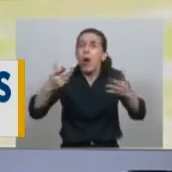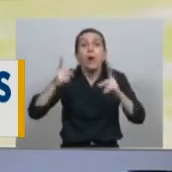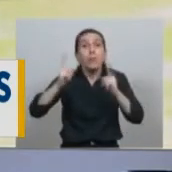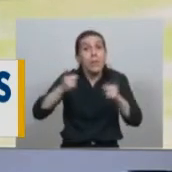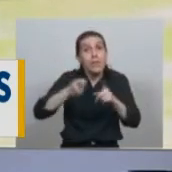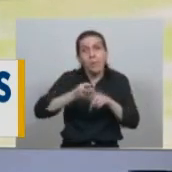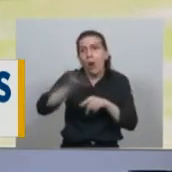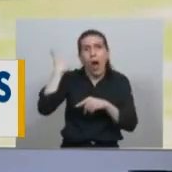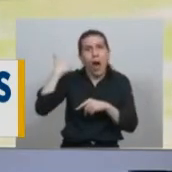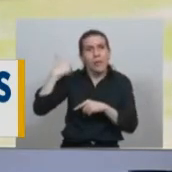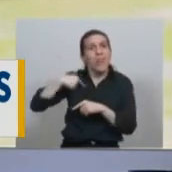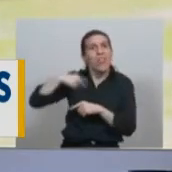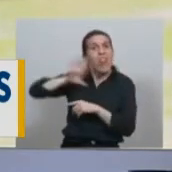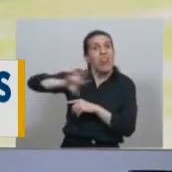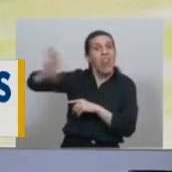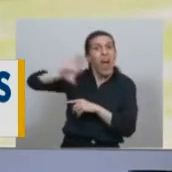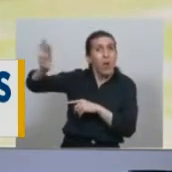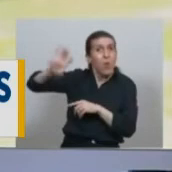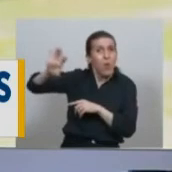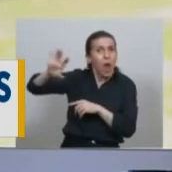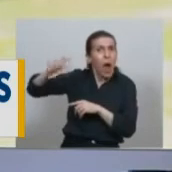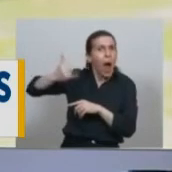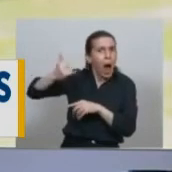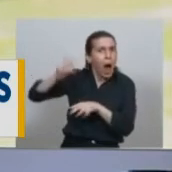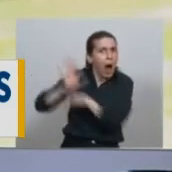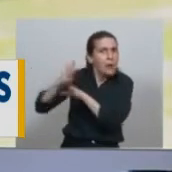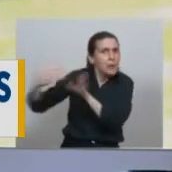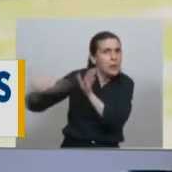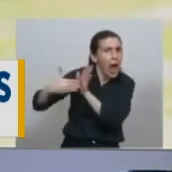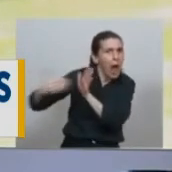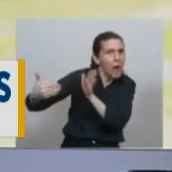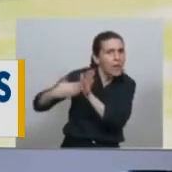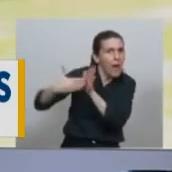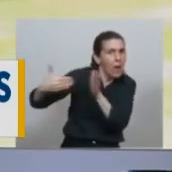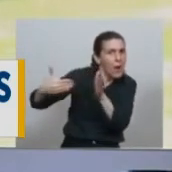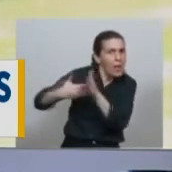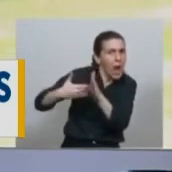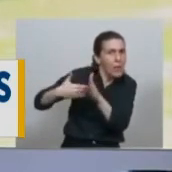teníamos, no nos iba a impedir